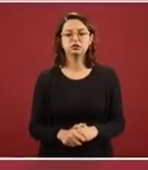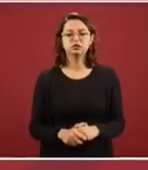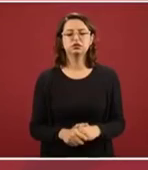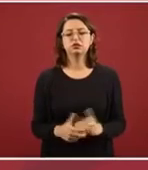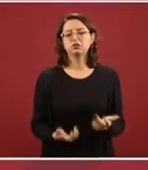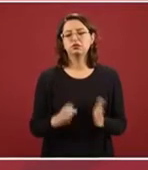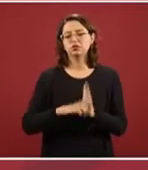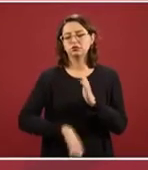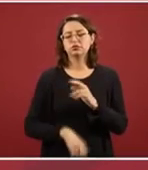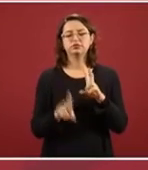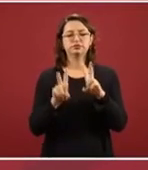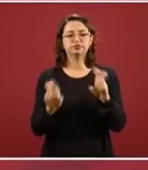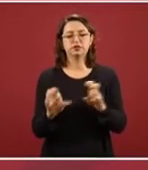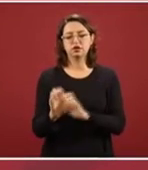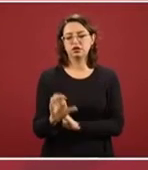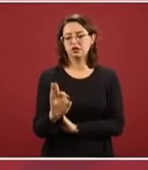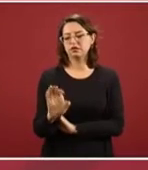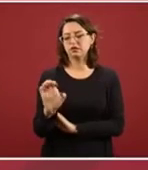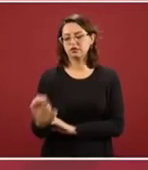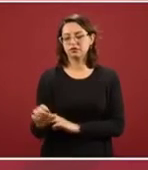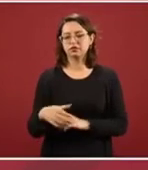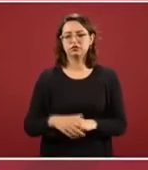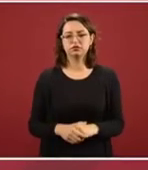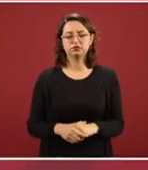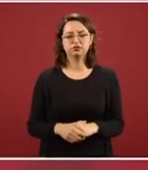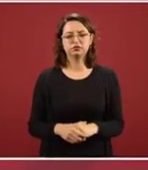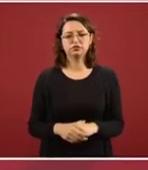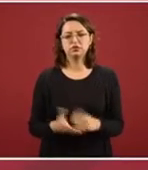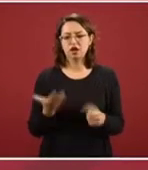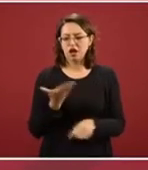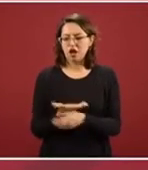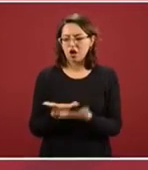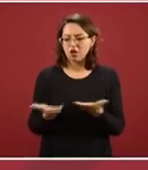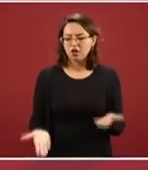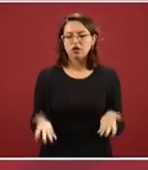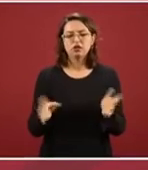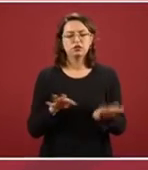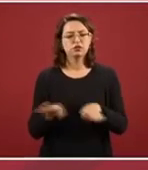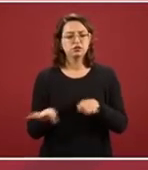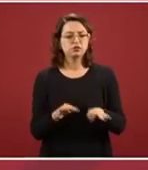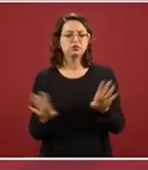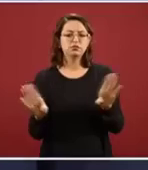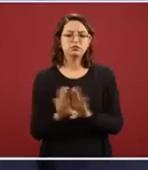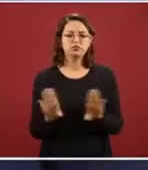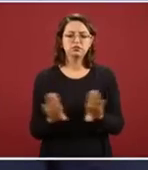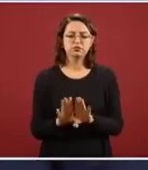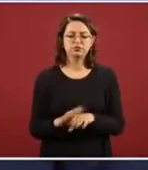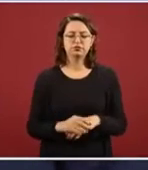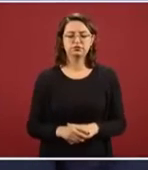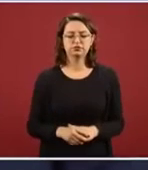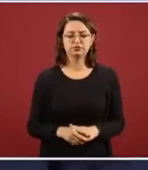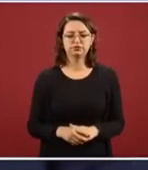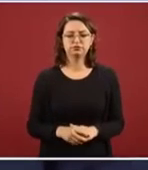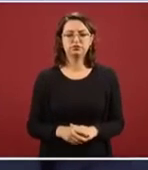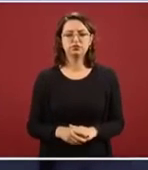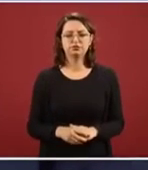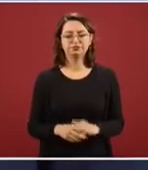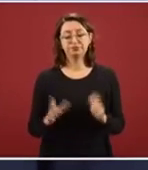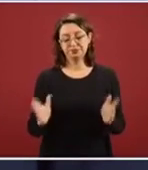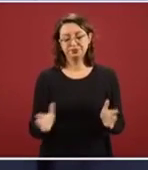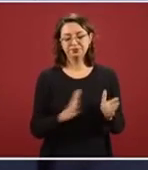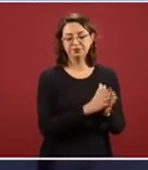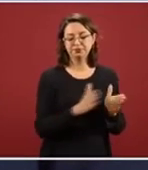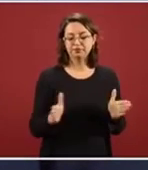Comisión Federal de Electricidad, ¿cómo estamos actualmente? Bueno, antes de la política